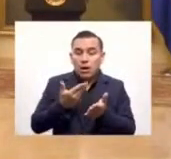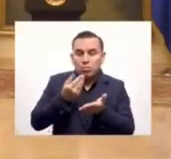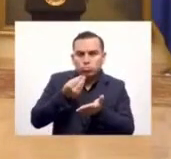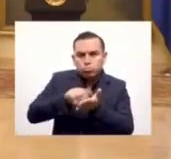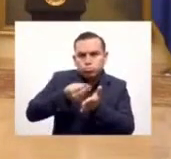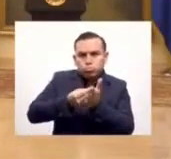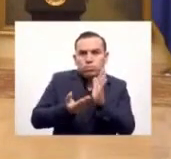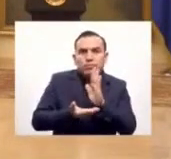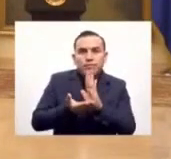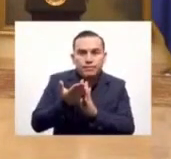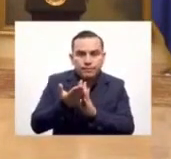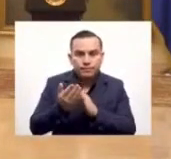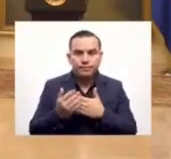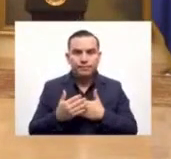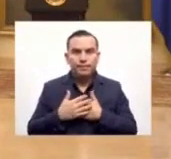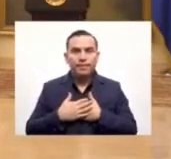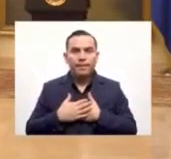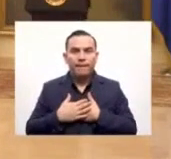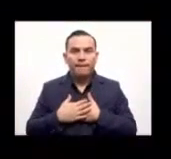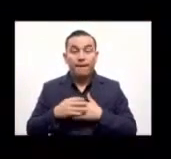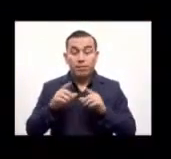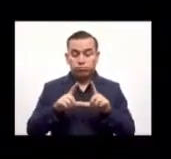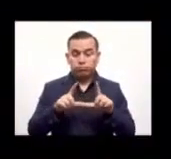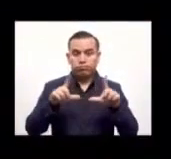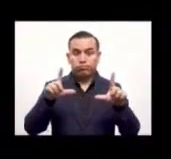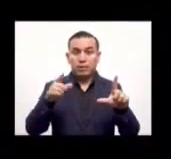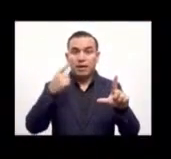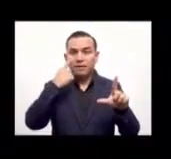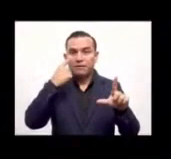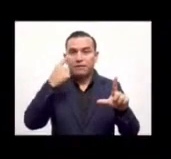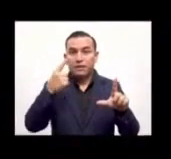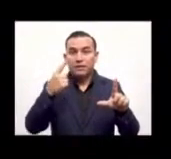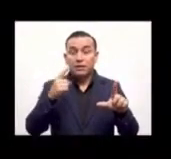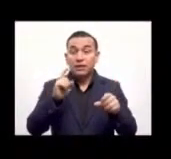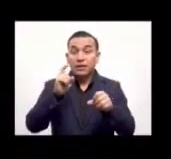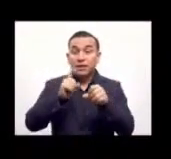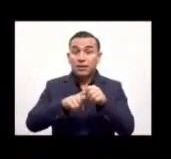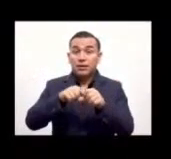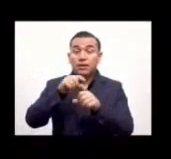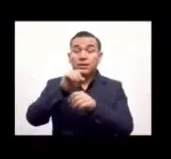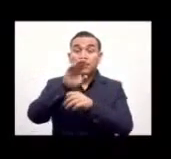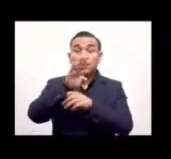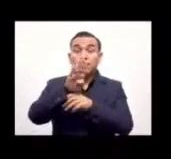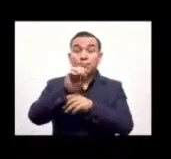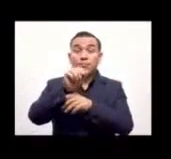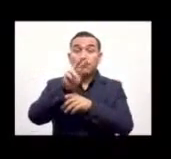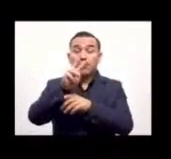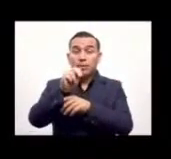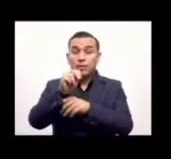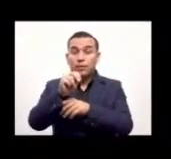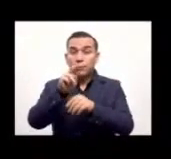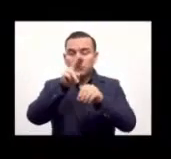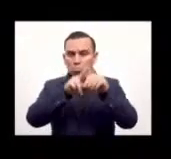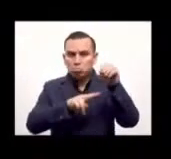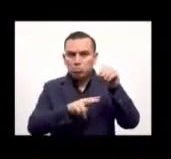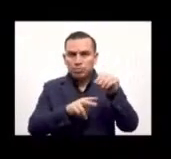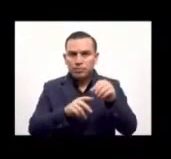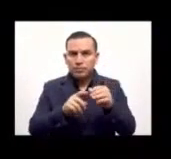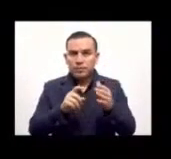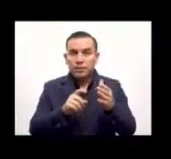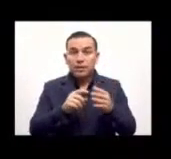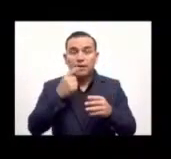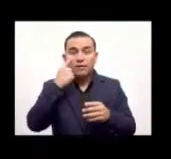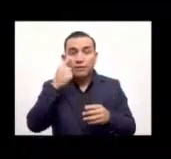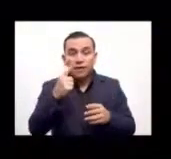Y mira, ahí dice, al registrarse recibirás un bono de $30 equivalentes para el consumo de Bitcoin. Pues vamos a registrarnos. O sea, hay muchas cosas